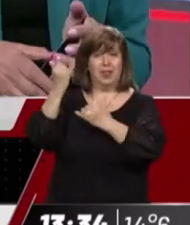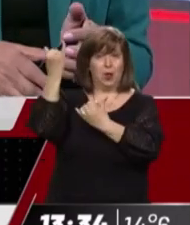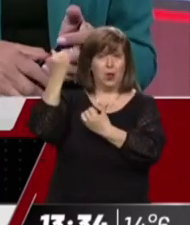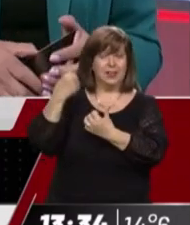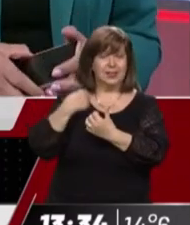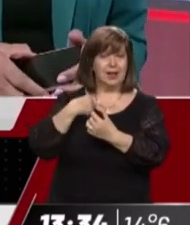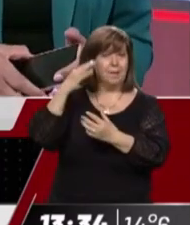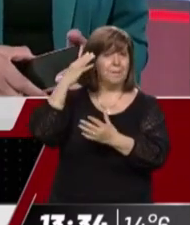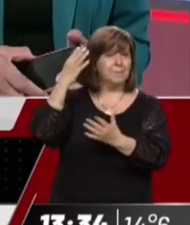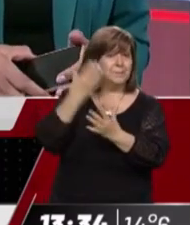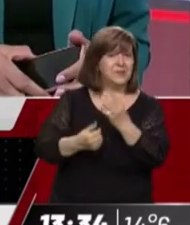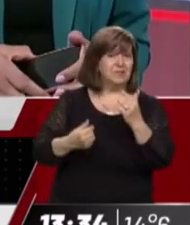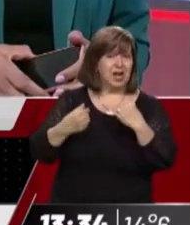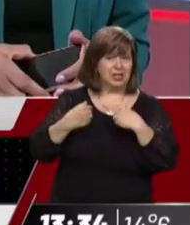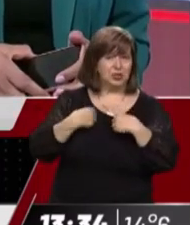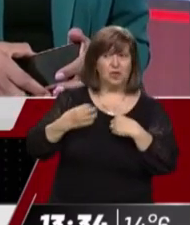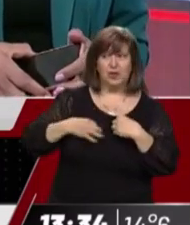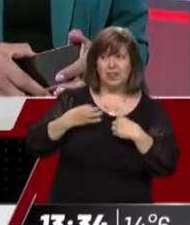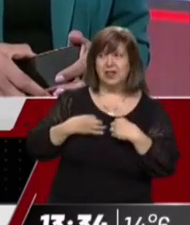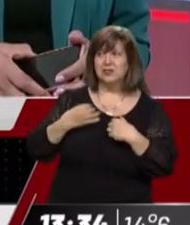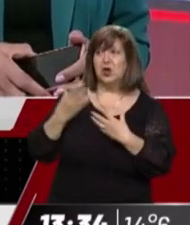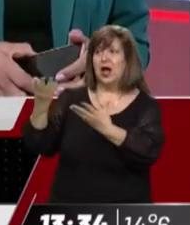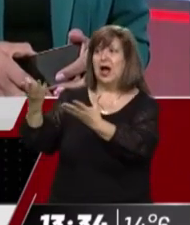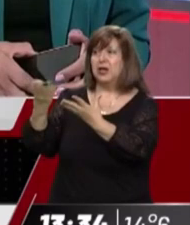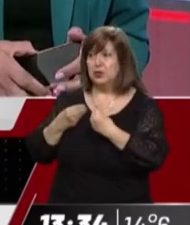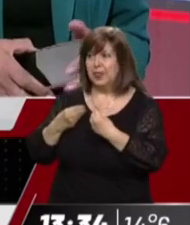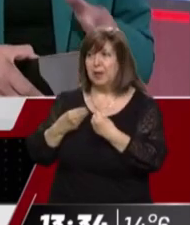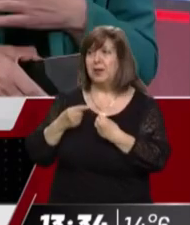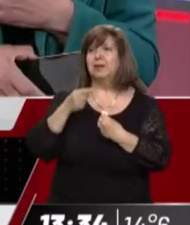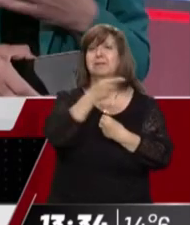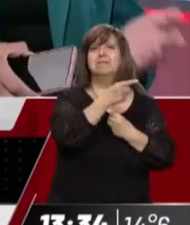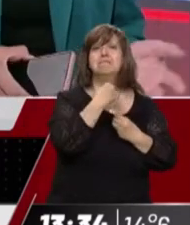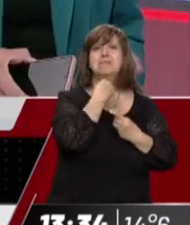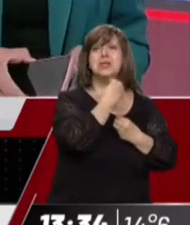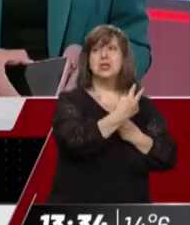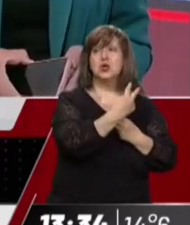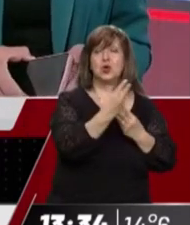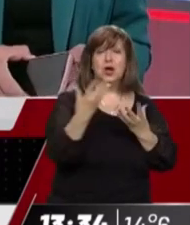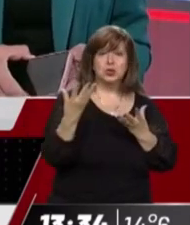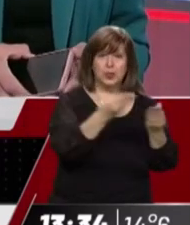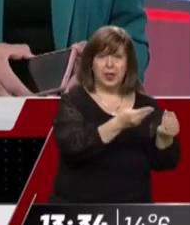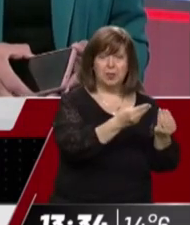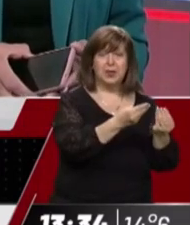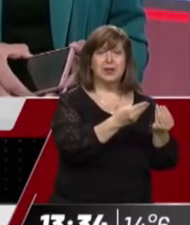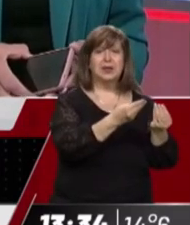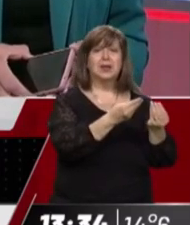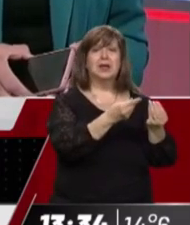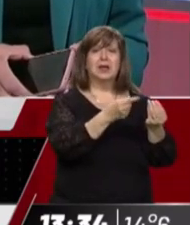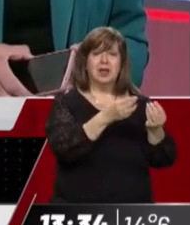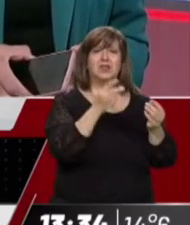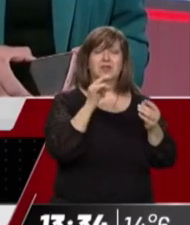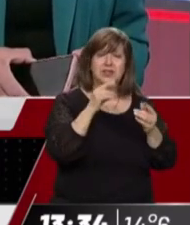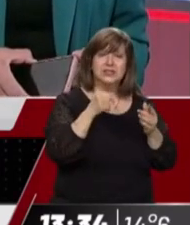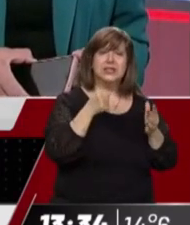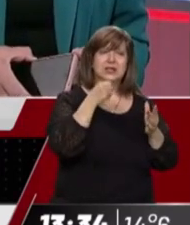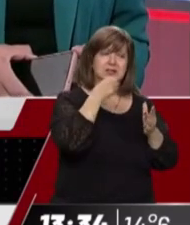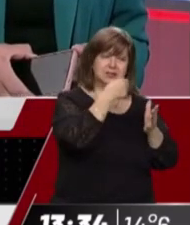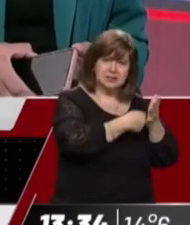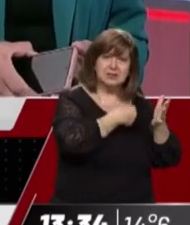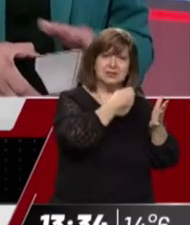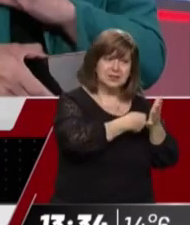encaminados para ser alguien en el futuro. Así que todos están estudiando. Es muy difícil, le ha sido muy difícil, pero lo que necesita es